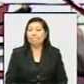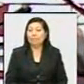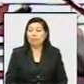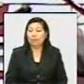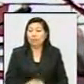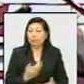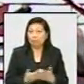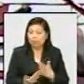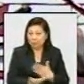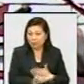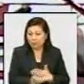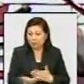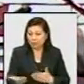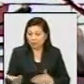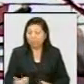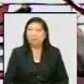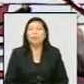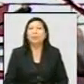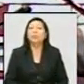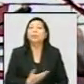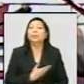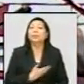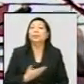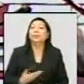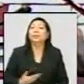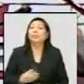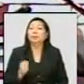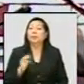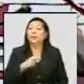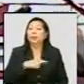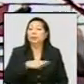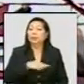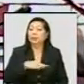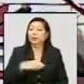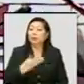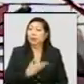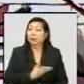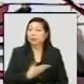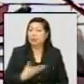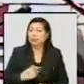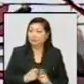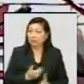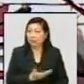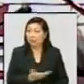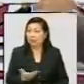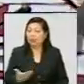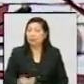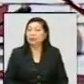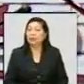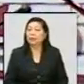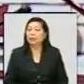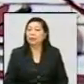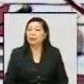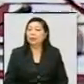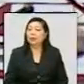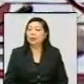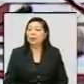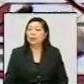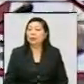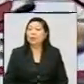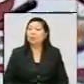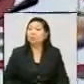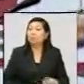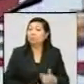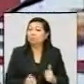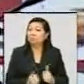Buenos días, señores congresistas, señor presidente, señor vicepresidente, congresistas todos. Muchos de ustedes han